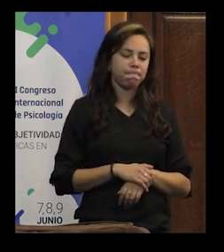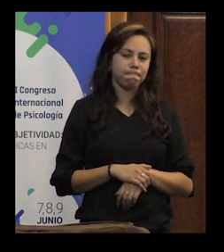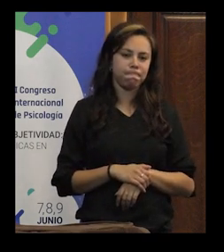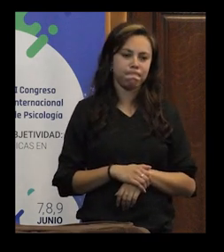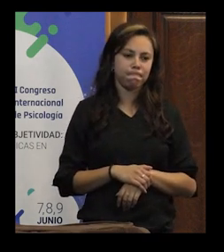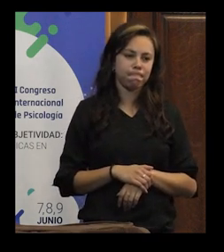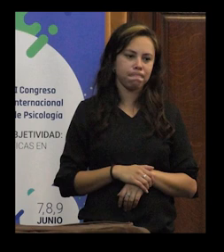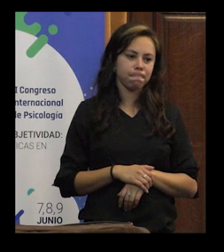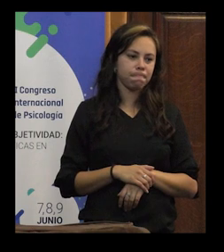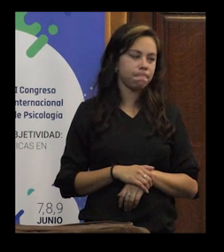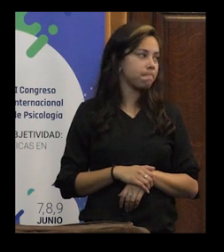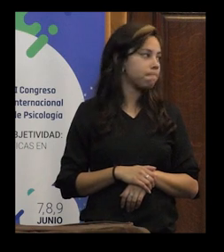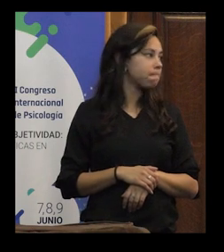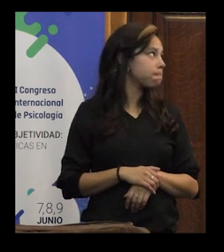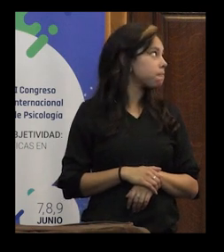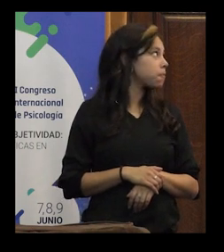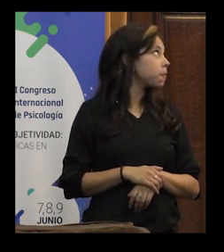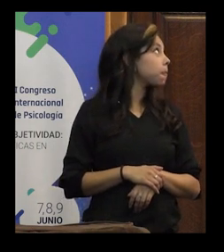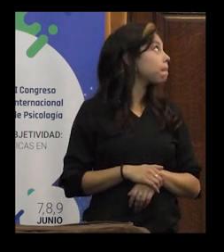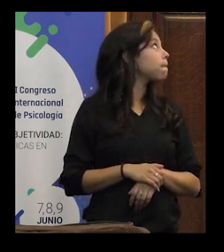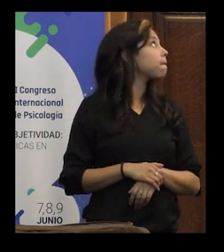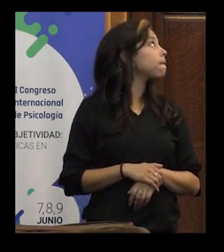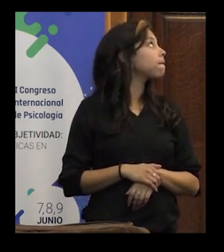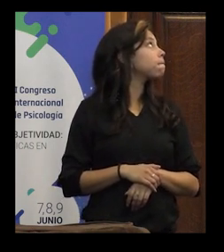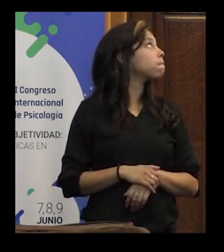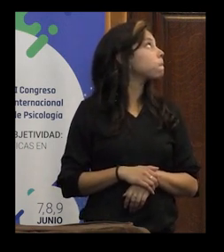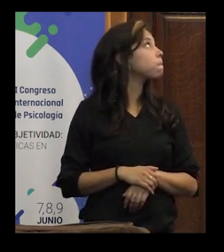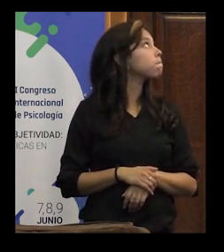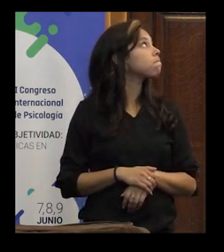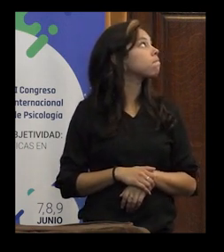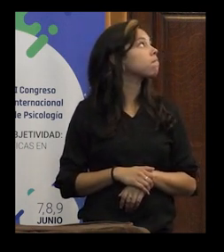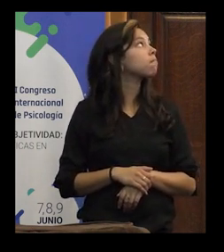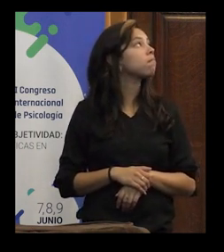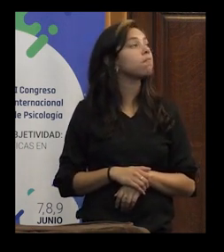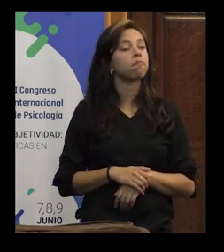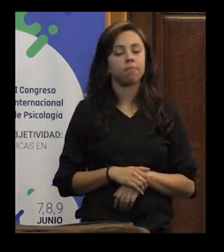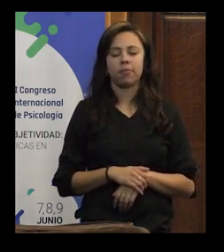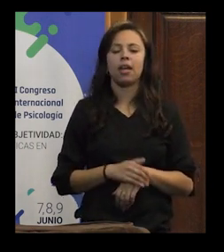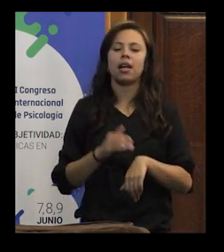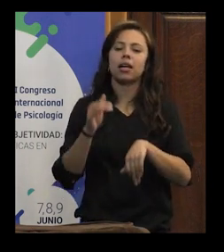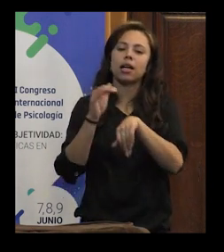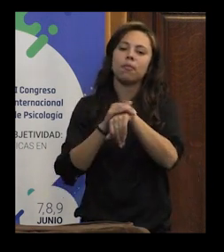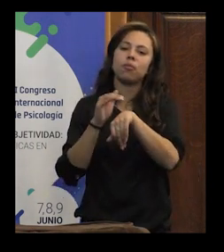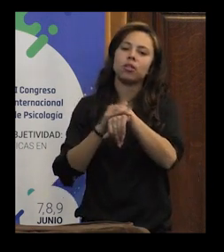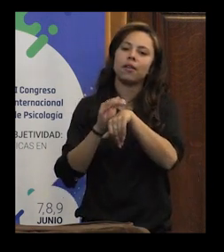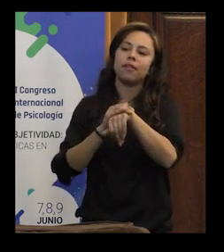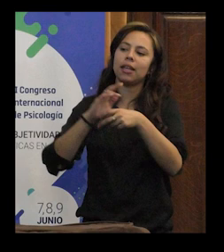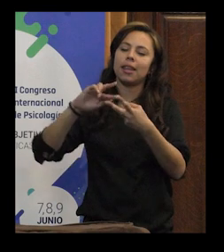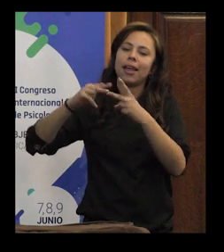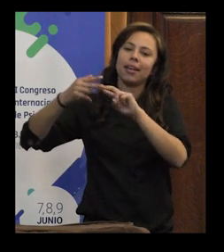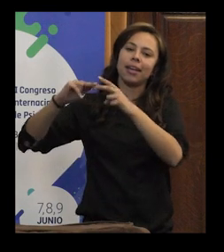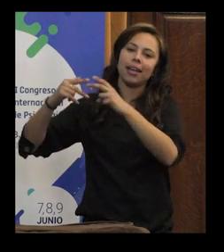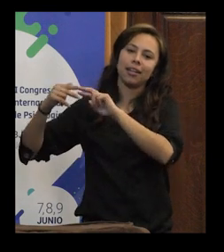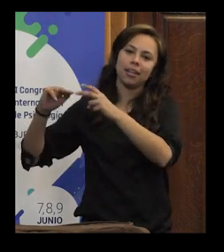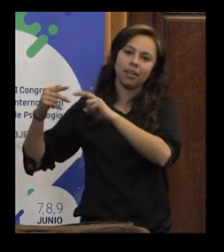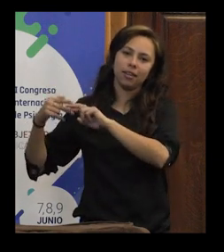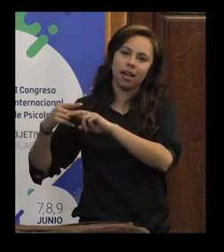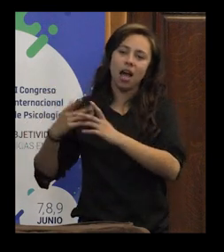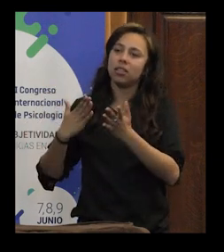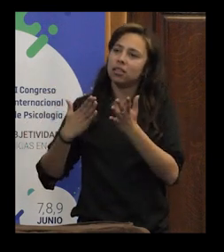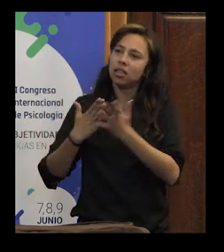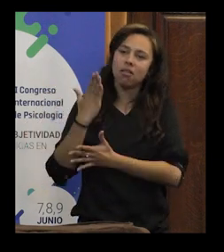Esto es Nicola Rose. Cada vez más, ¿no?, el lenguaje del riesgo